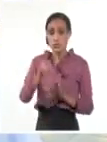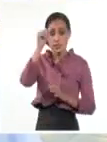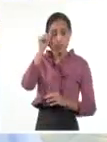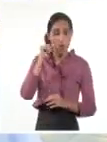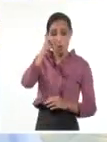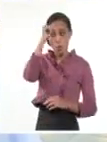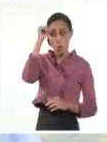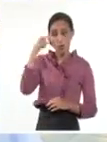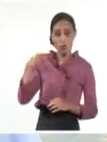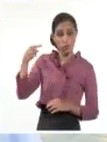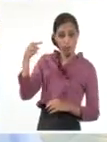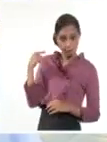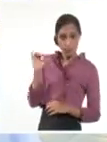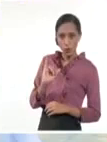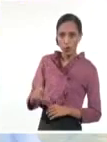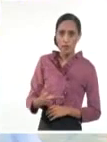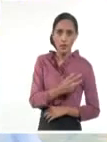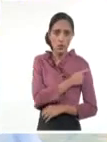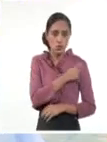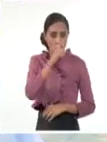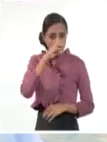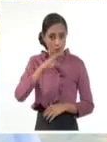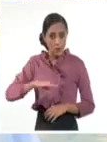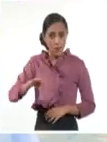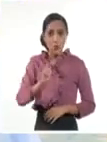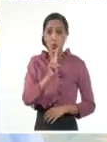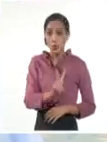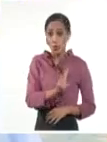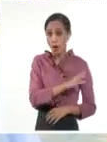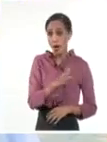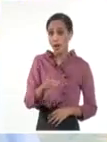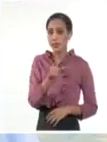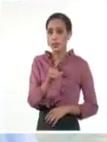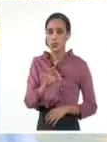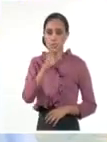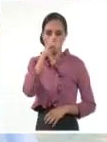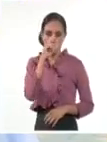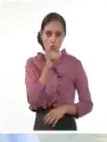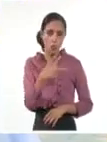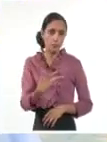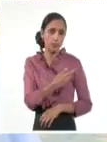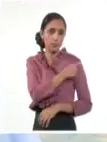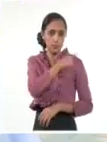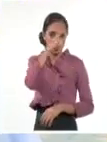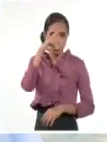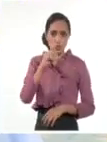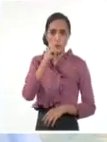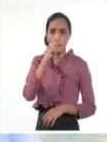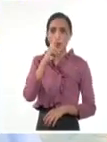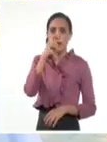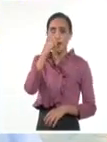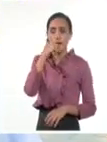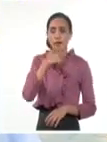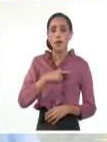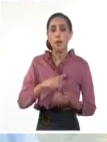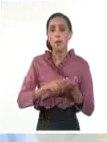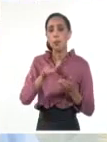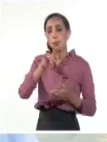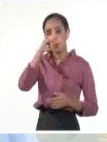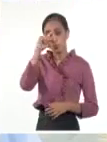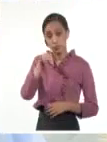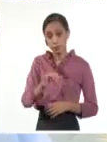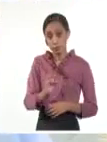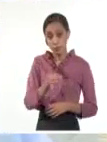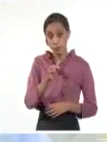la vacunación también a la edad pediátrica de 2 a 18 años para esta edad que también hoy podemos